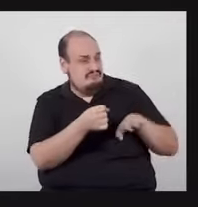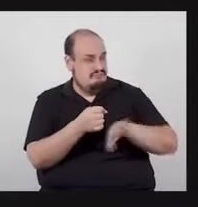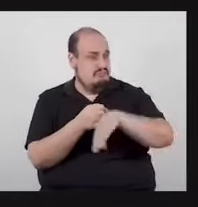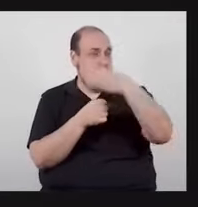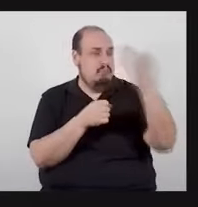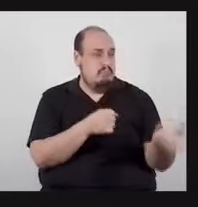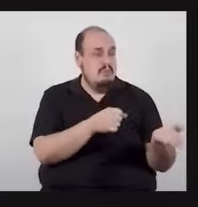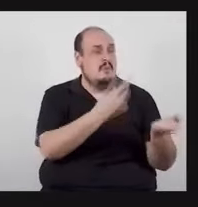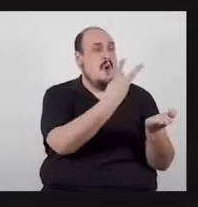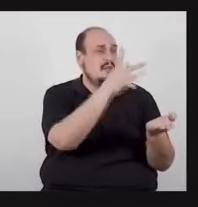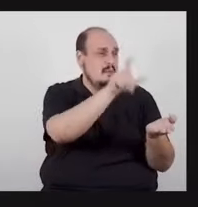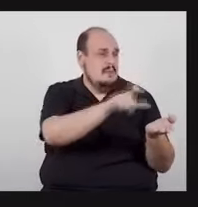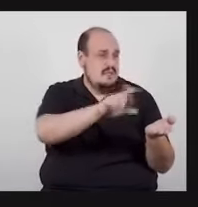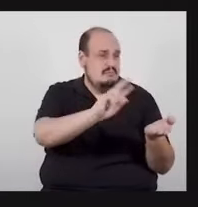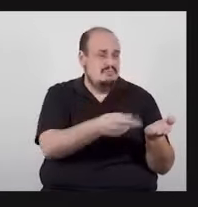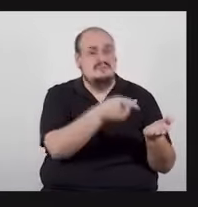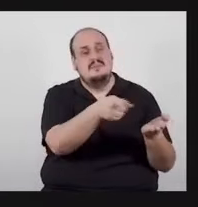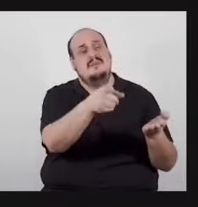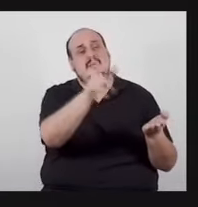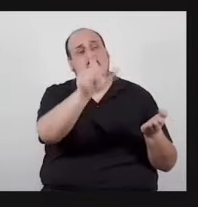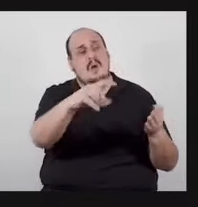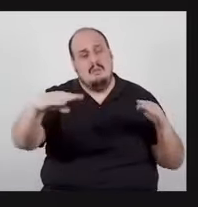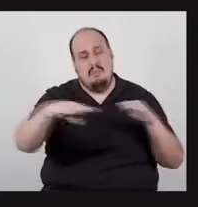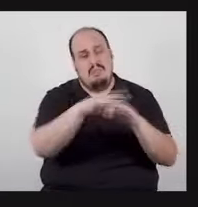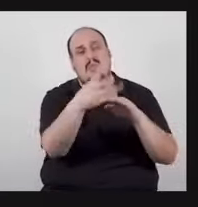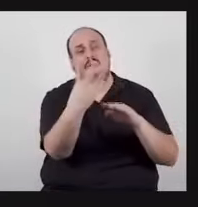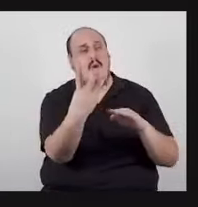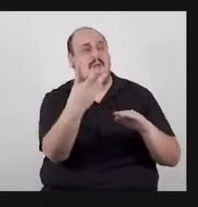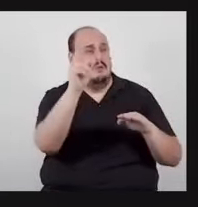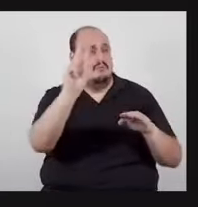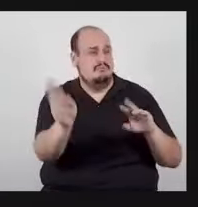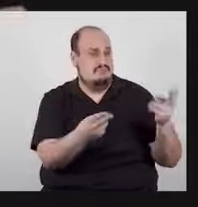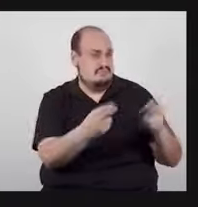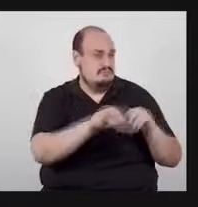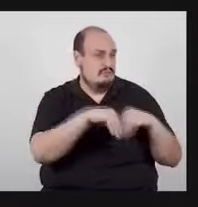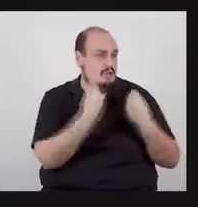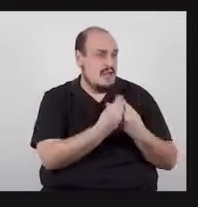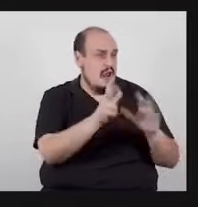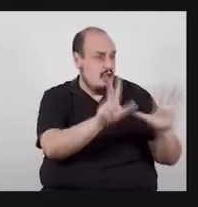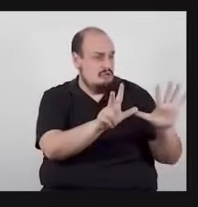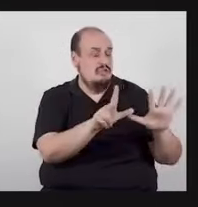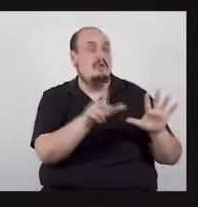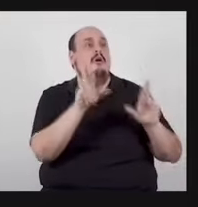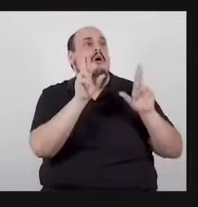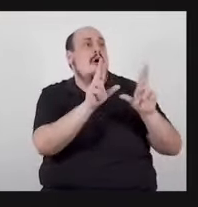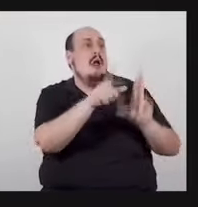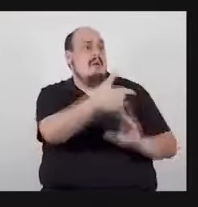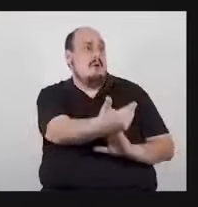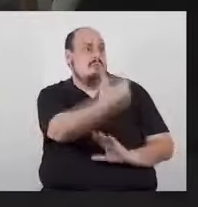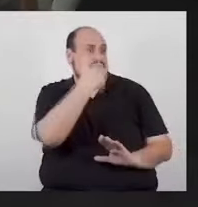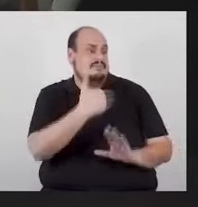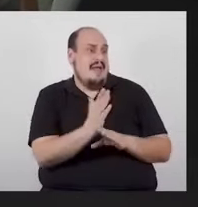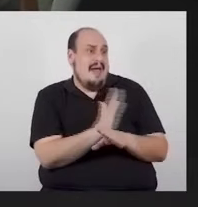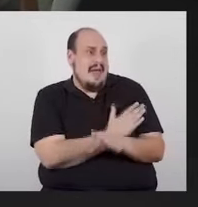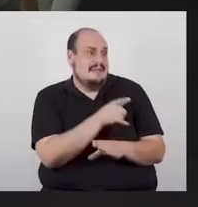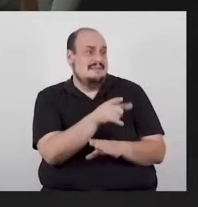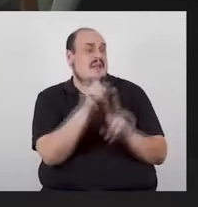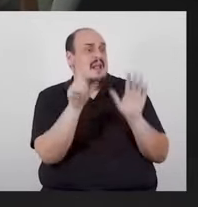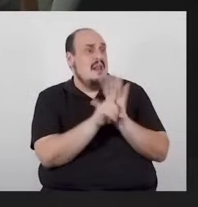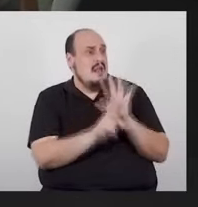a cuatro más, lo cuento un montón de veces. Digo, esto, vuelvo a decir, ojalá hubiese venido antes, ojalá se hubiese regulado